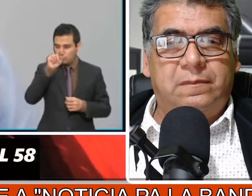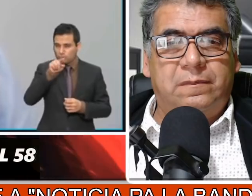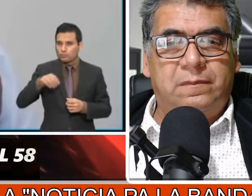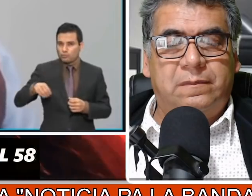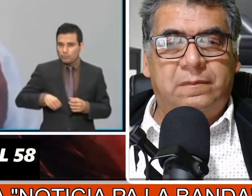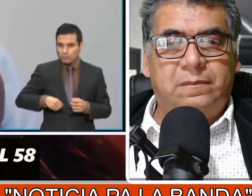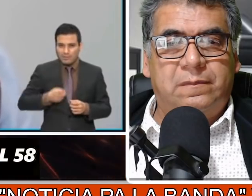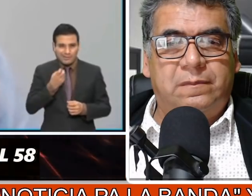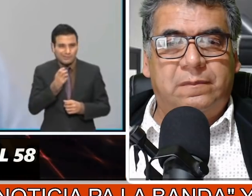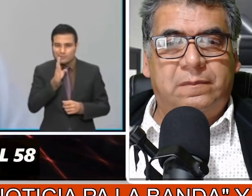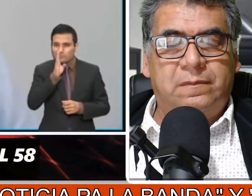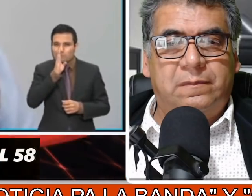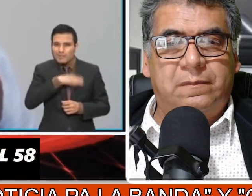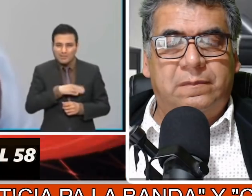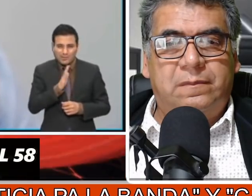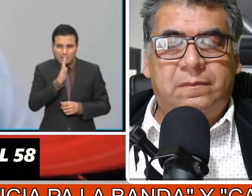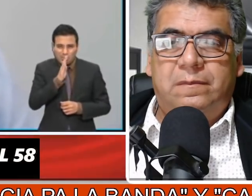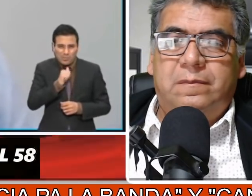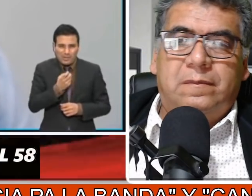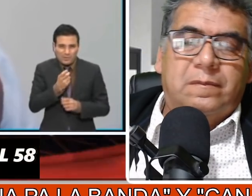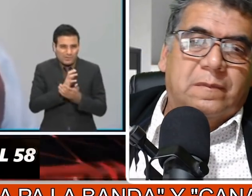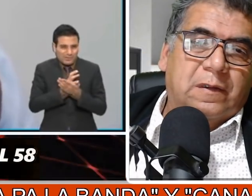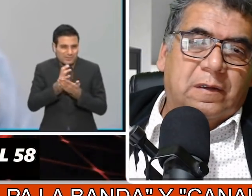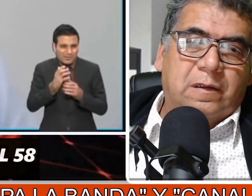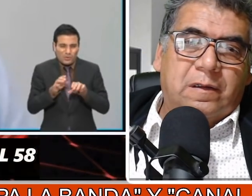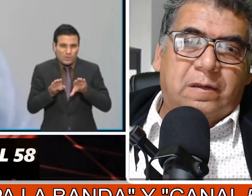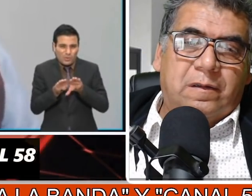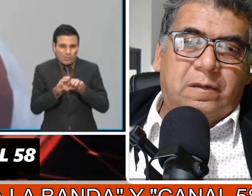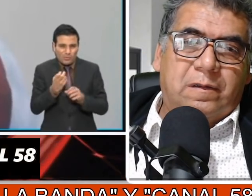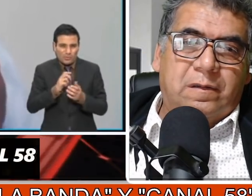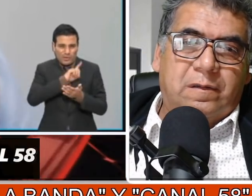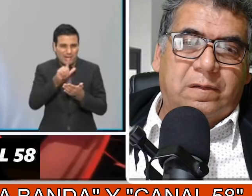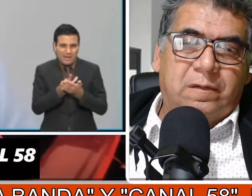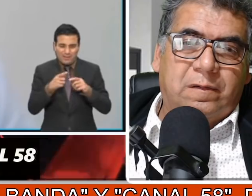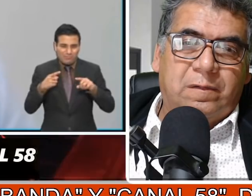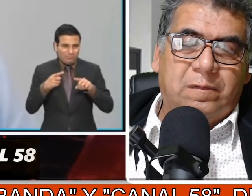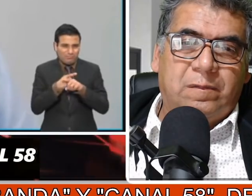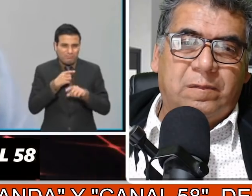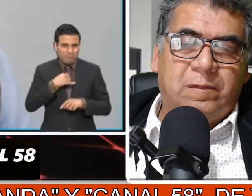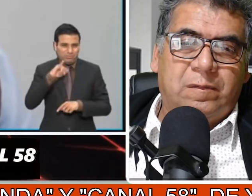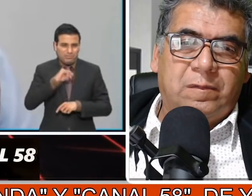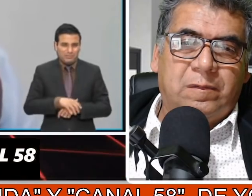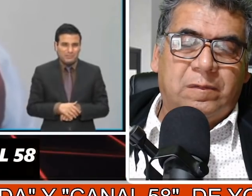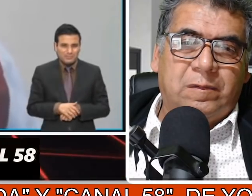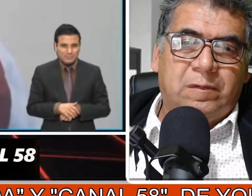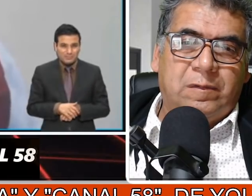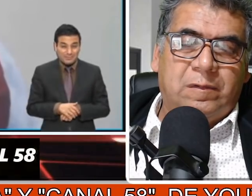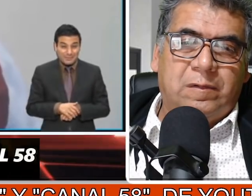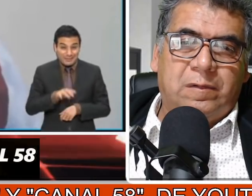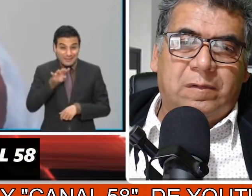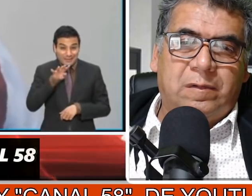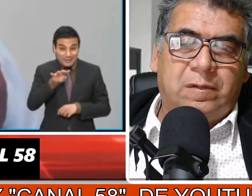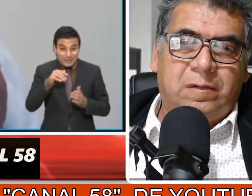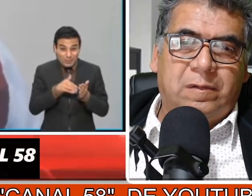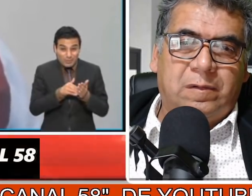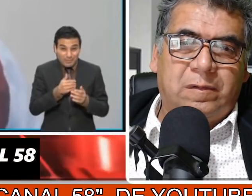inadmisible, insostenible, desproporcionado, ilegal, absurdo, que por esa cantidad